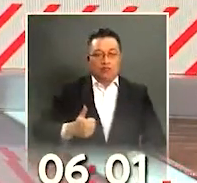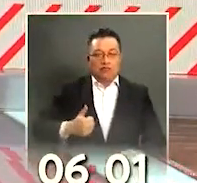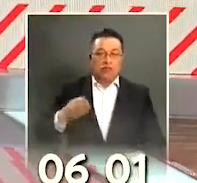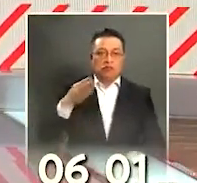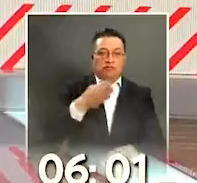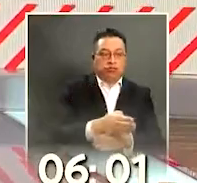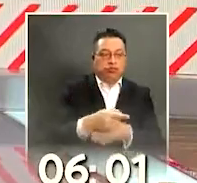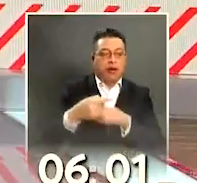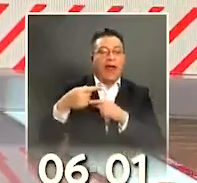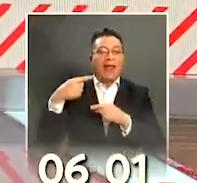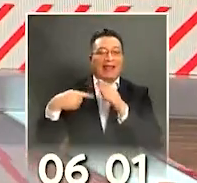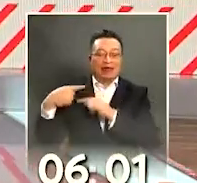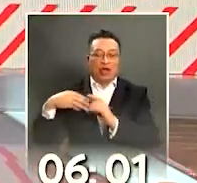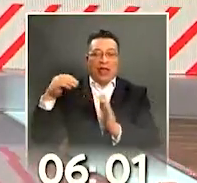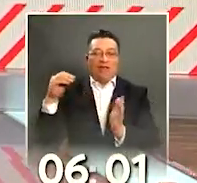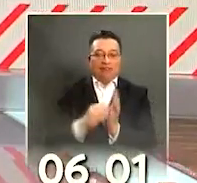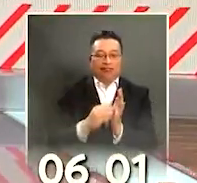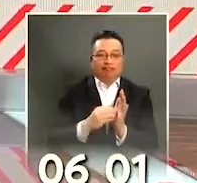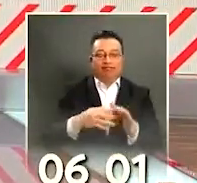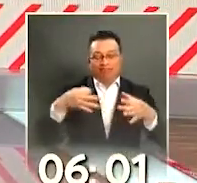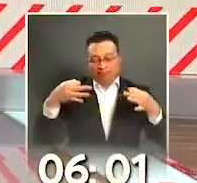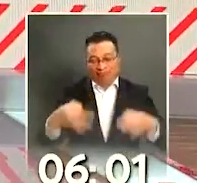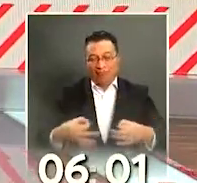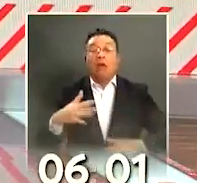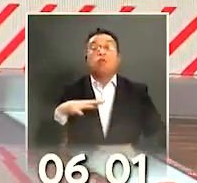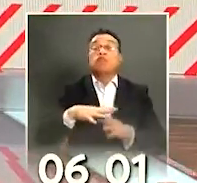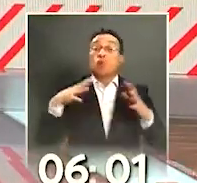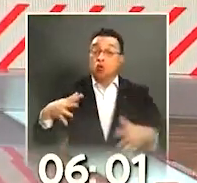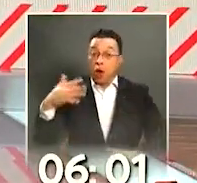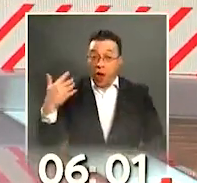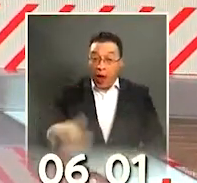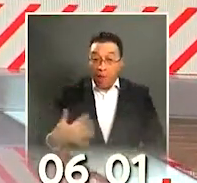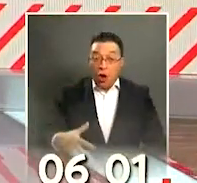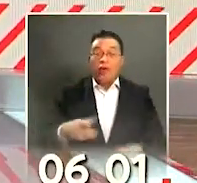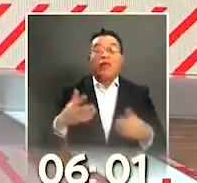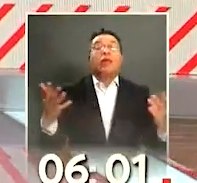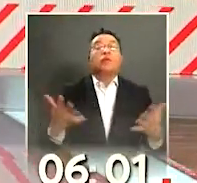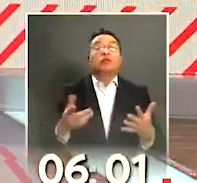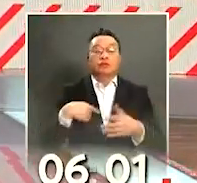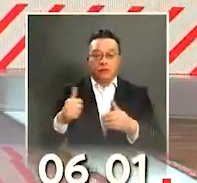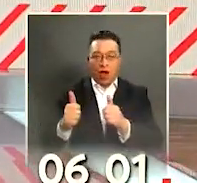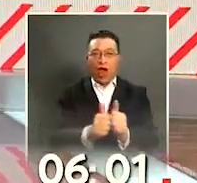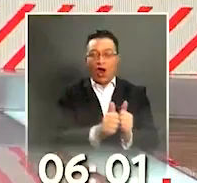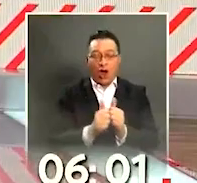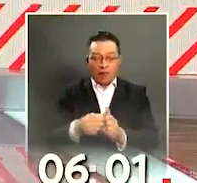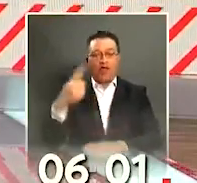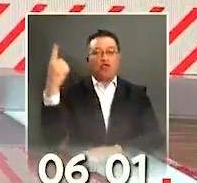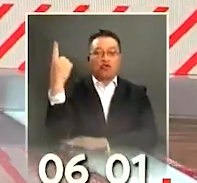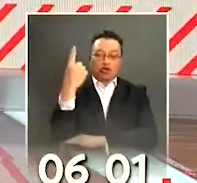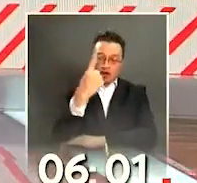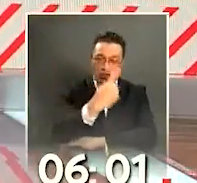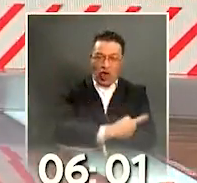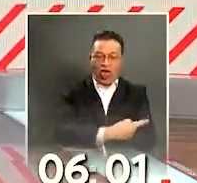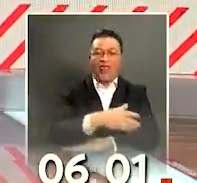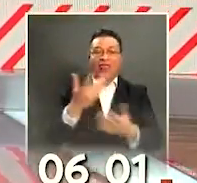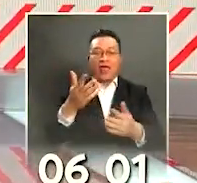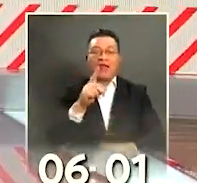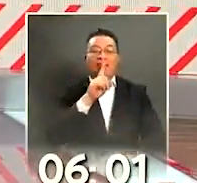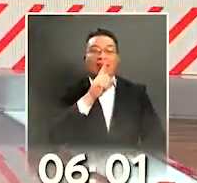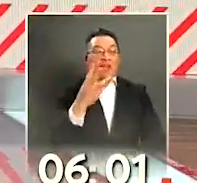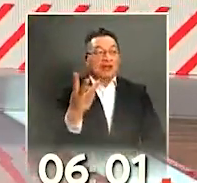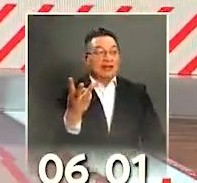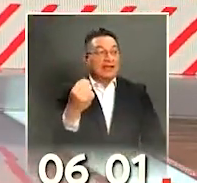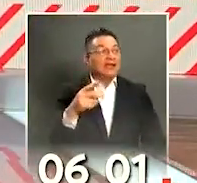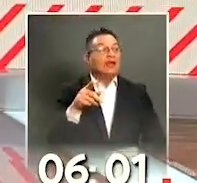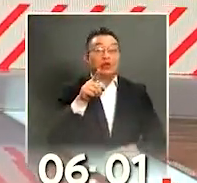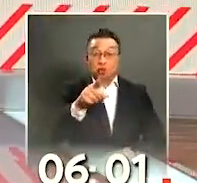Hágase presente porque es muy importante, de verdad que sí. Y es muy importante también que nos acompañe todo el día acá en Canal 13. Porque tú decides,